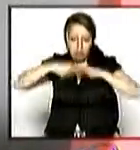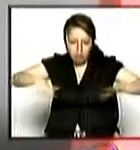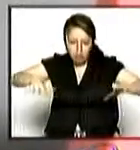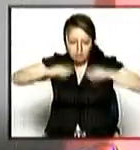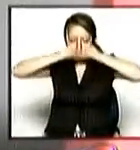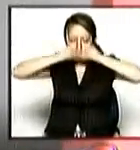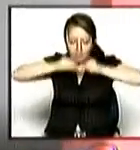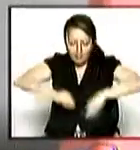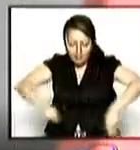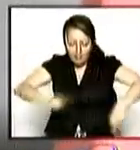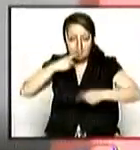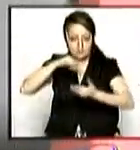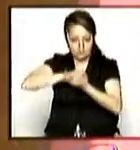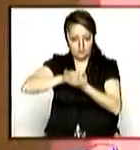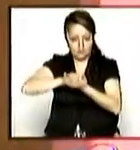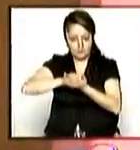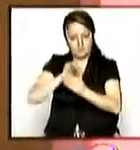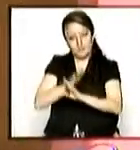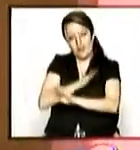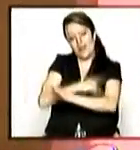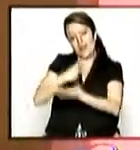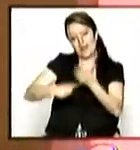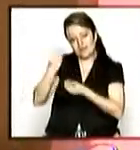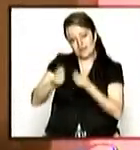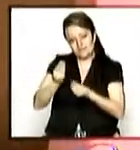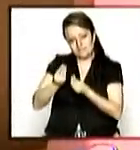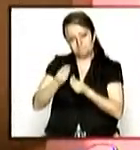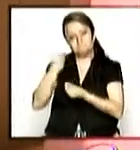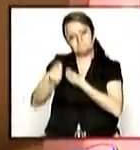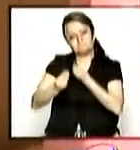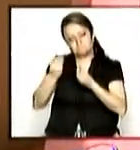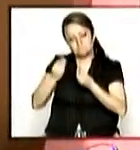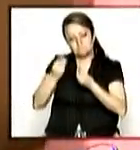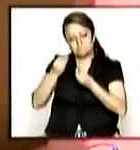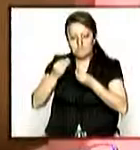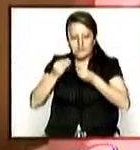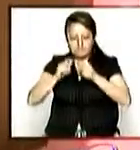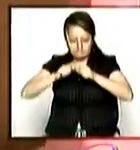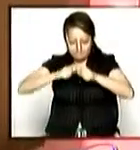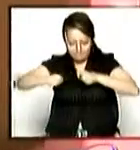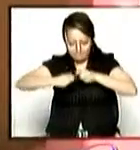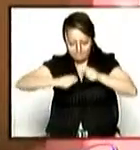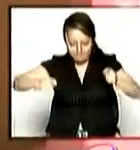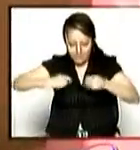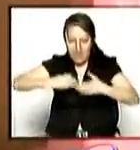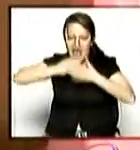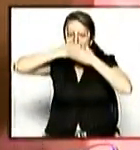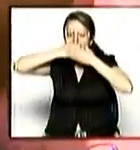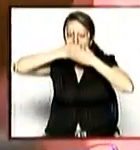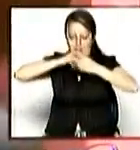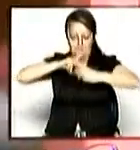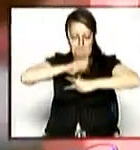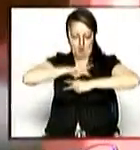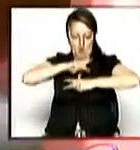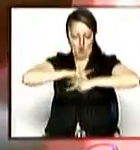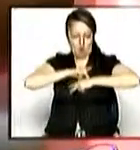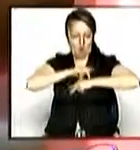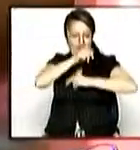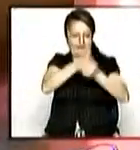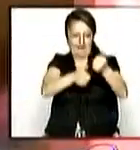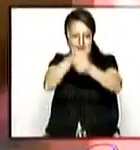etcétera. Entonces, ¿qué hacemos? Hacemos unas confecciones o unas tallas especiales para colocar